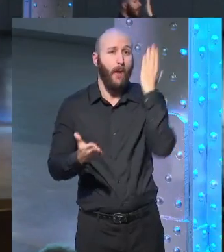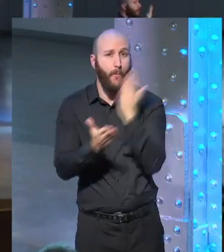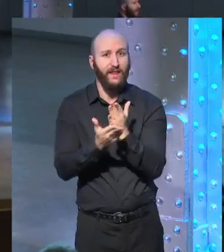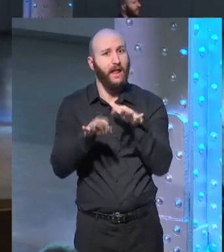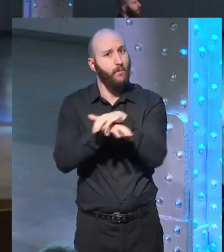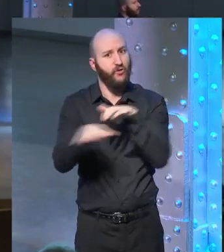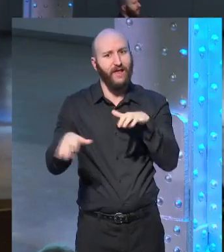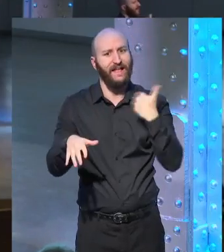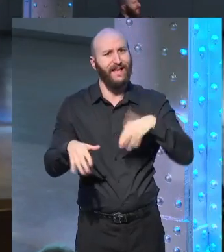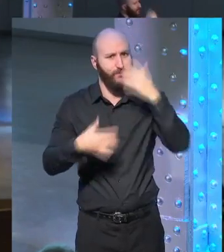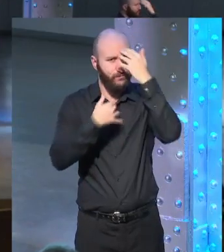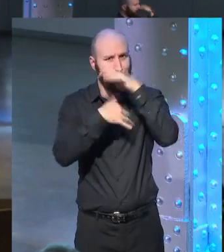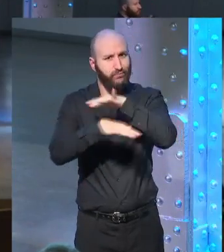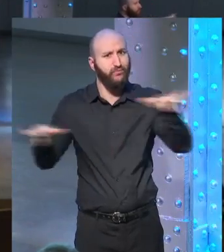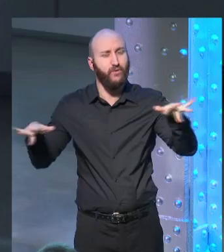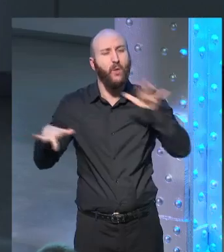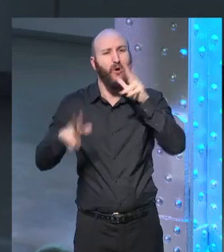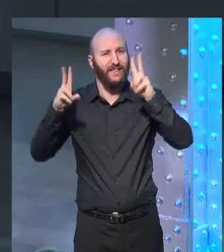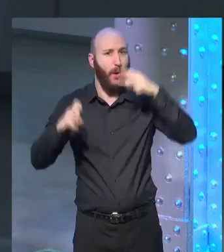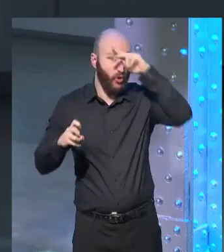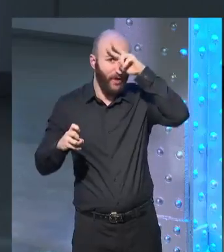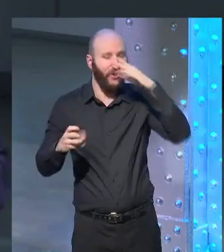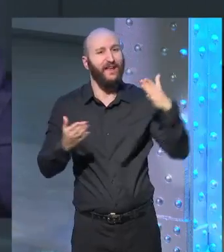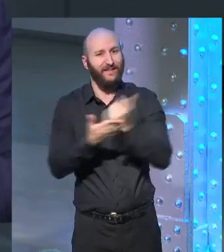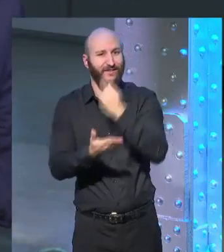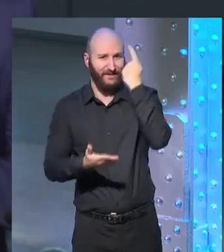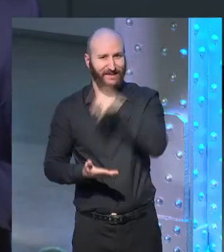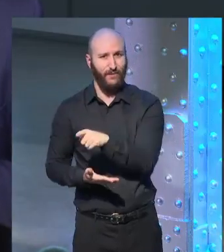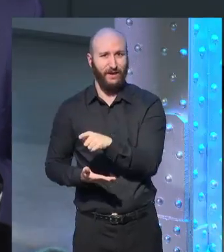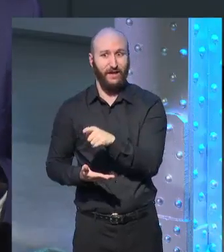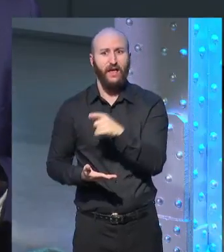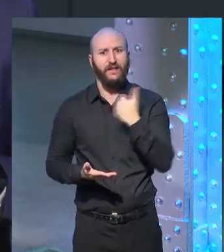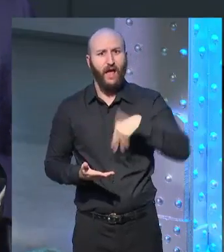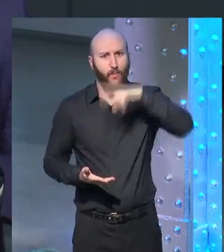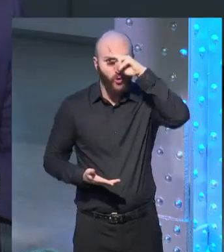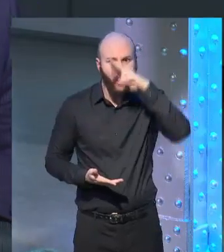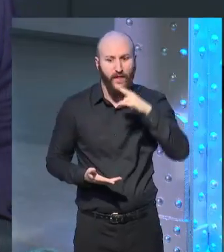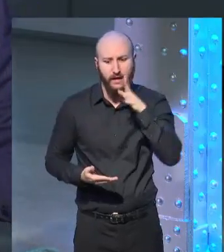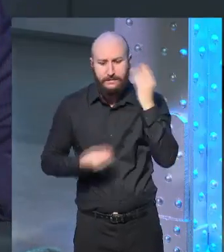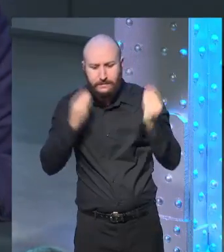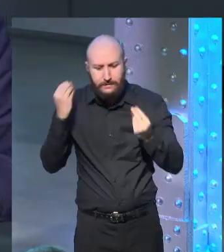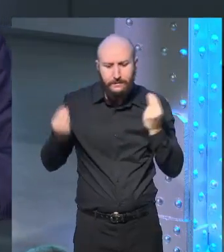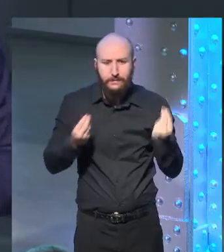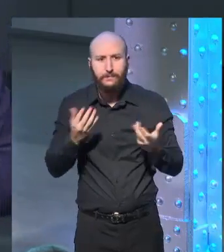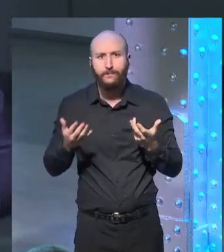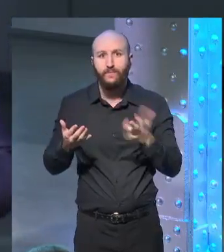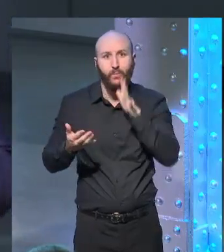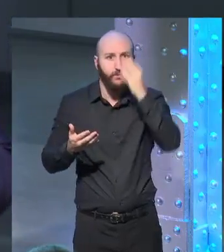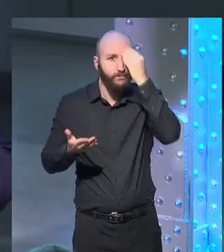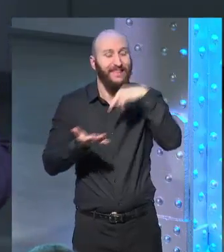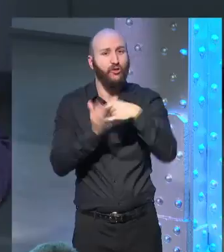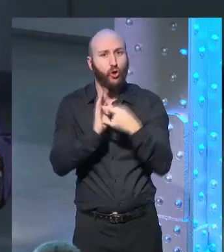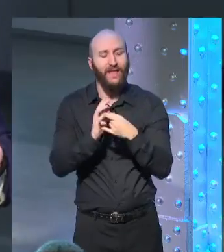está concienciada desde el punto de vista de la preocupación. Está preocupada y cree y entiende que las